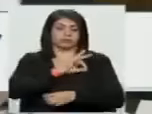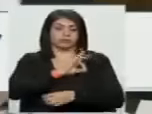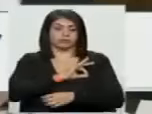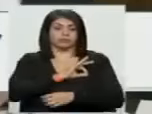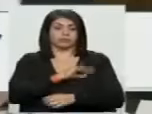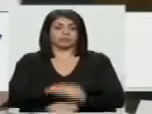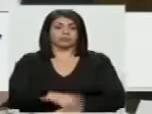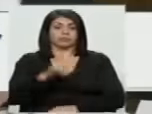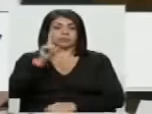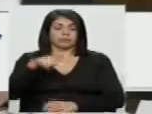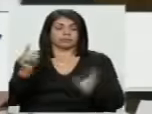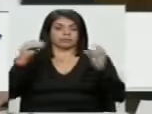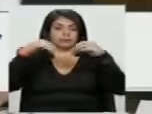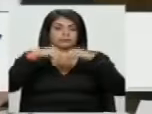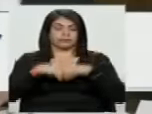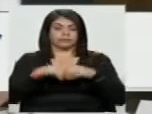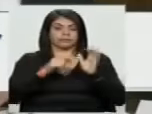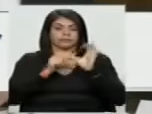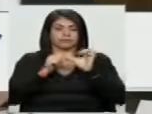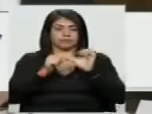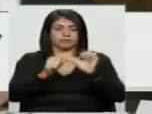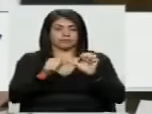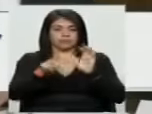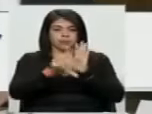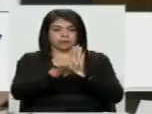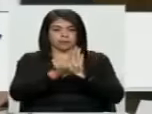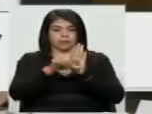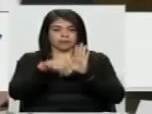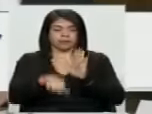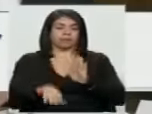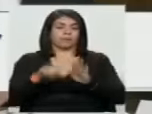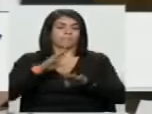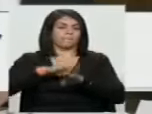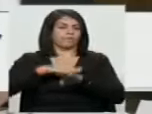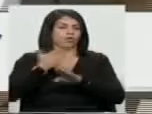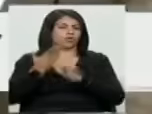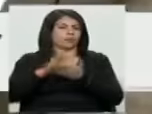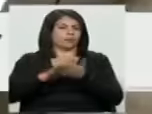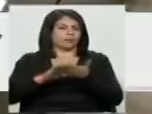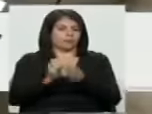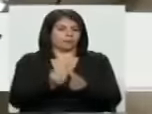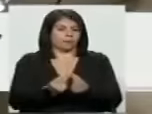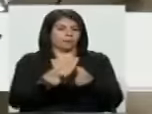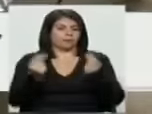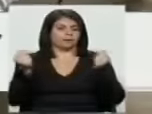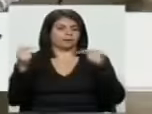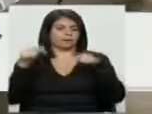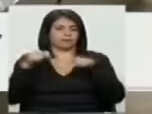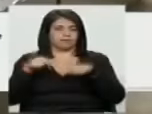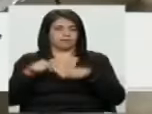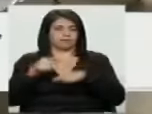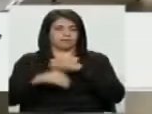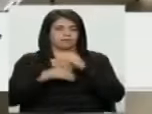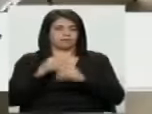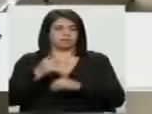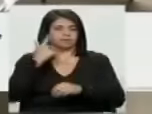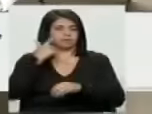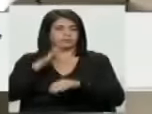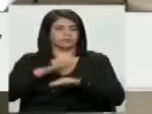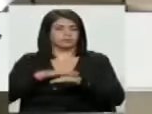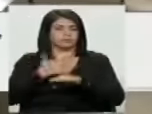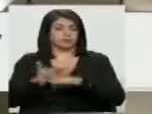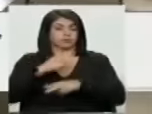fines de lucro, de conformidad con lo establecido en esta ley. La causa de sustancia La causa se sustanciará por